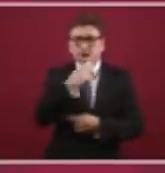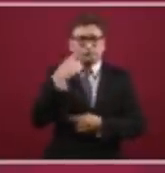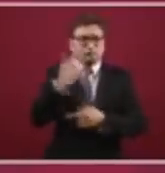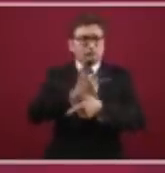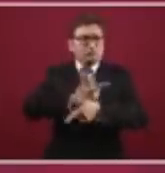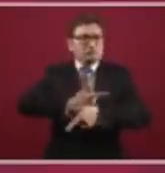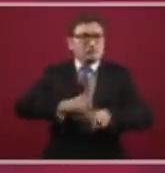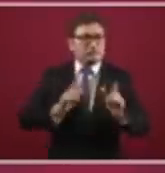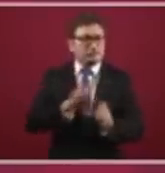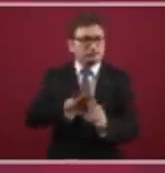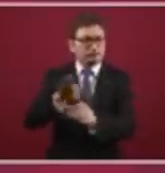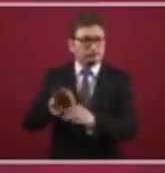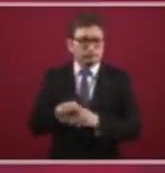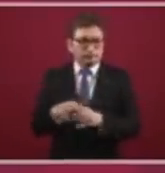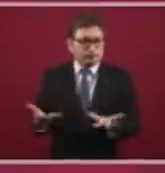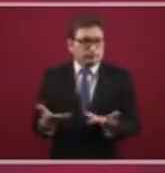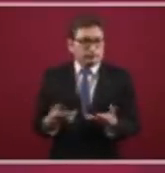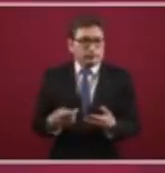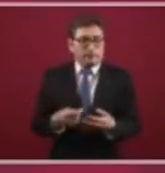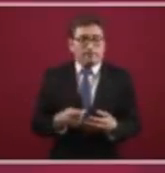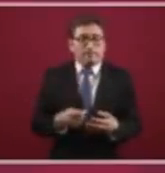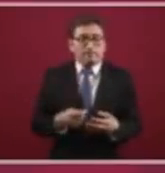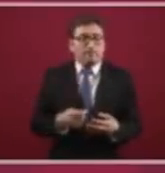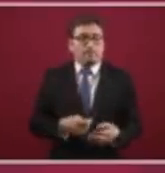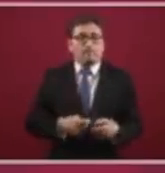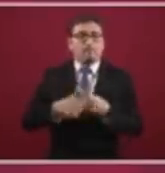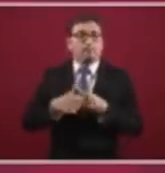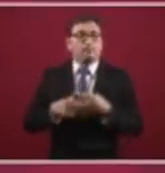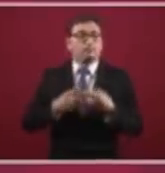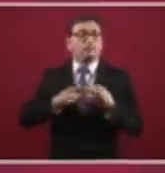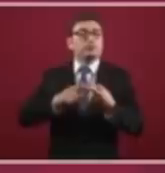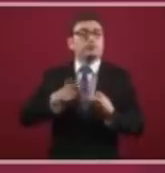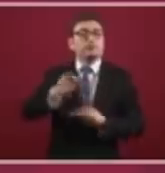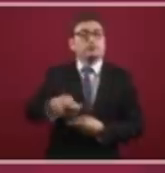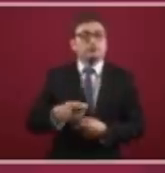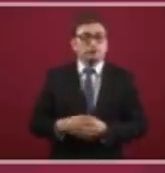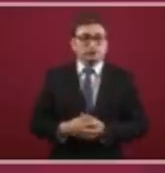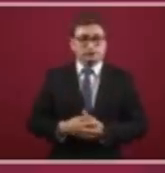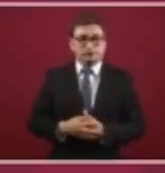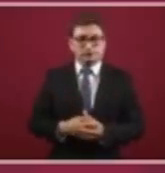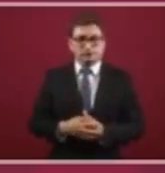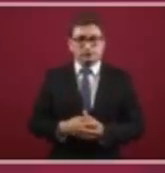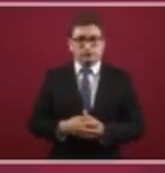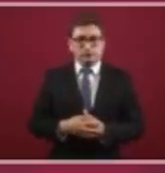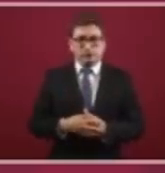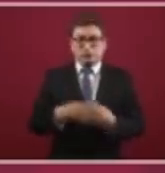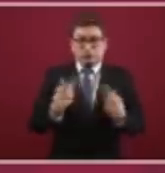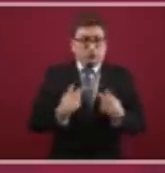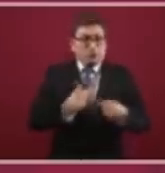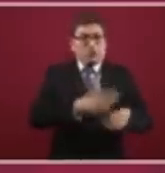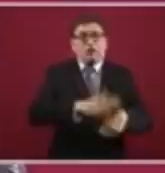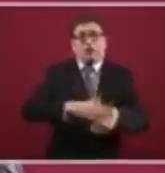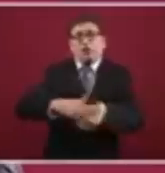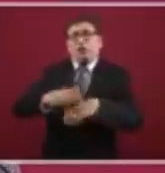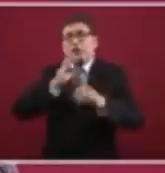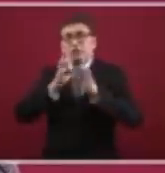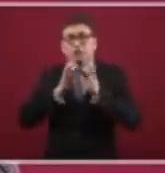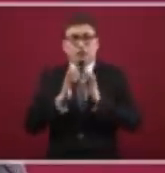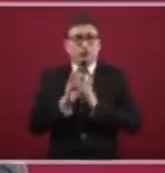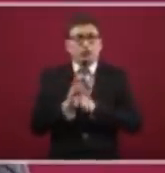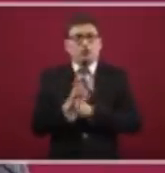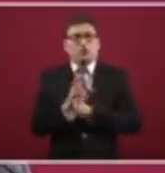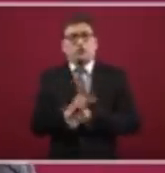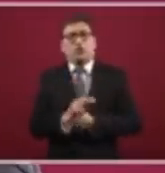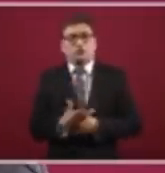entonces primero qué no se hiciera la consulta el